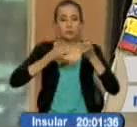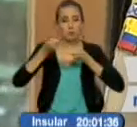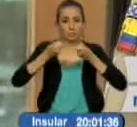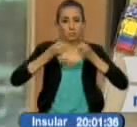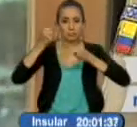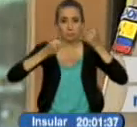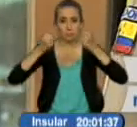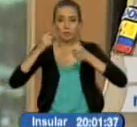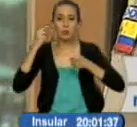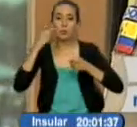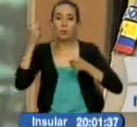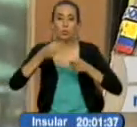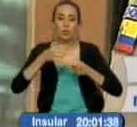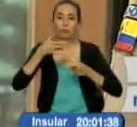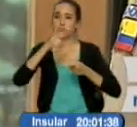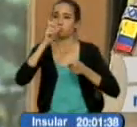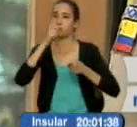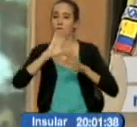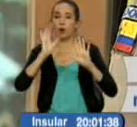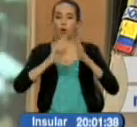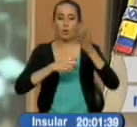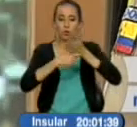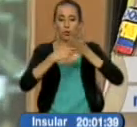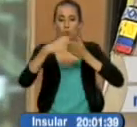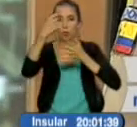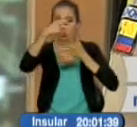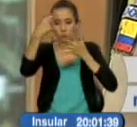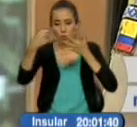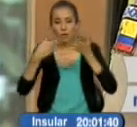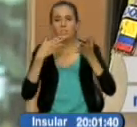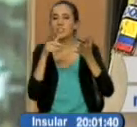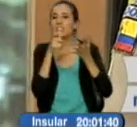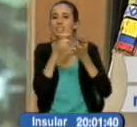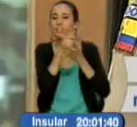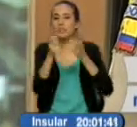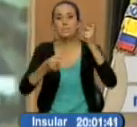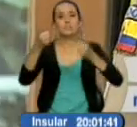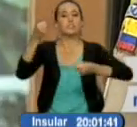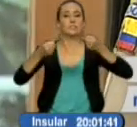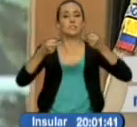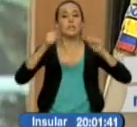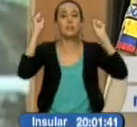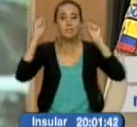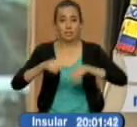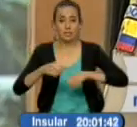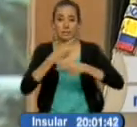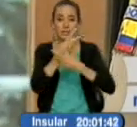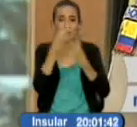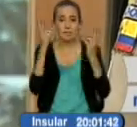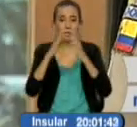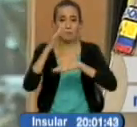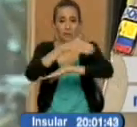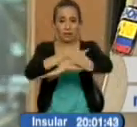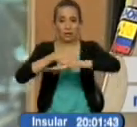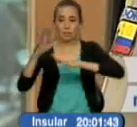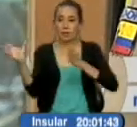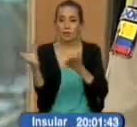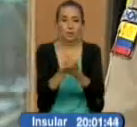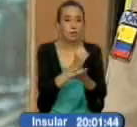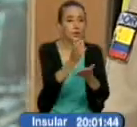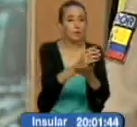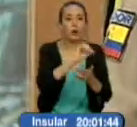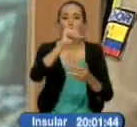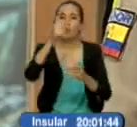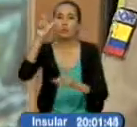de alcoholemia y la lista de pasajeros que ya se lo señalaba para ver quiénes viajan en ese vehículo y sea contrastada para que en la vía no vayan recogiendo pasajeros,